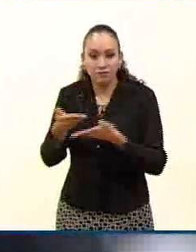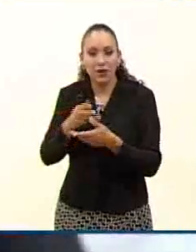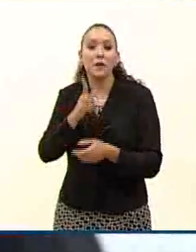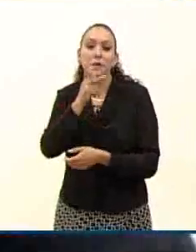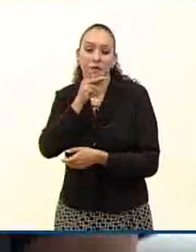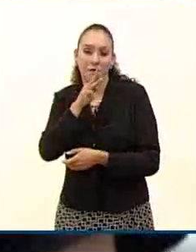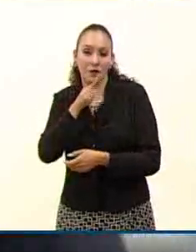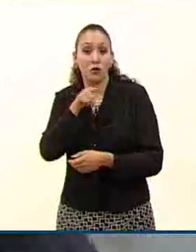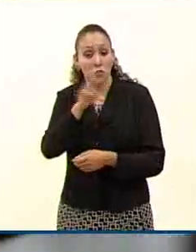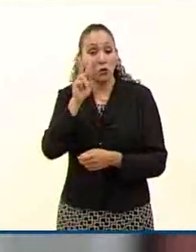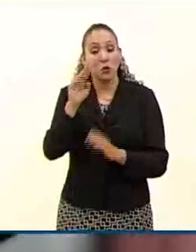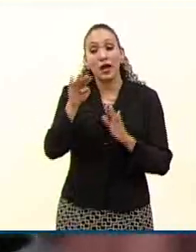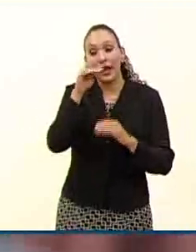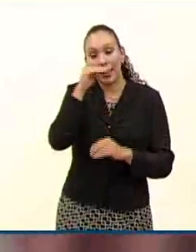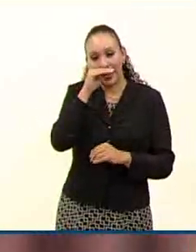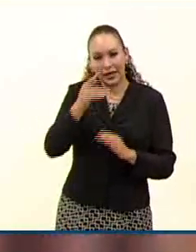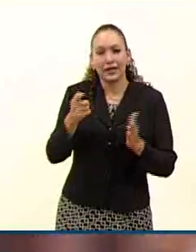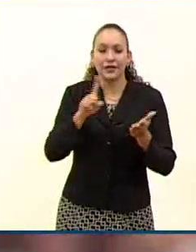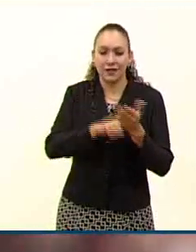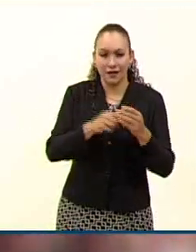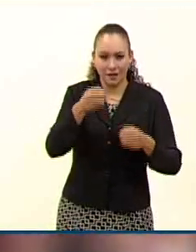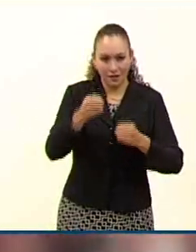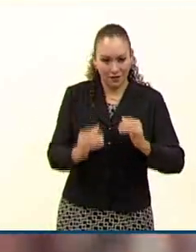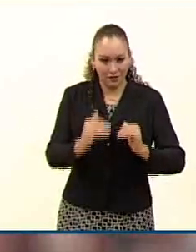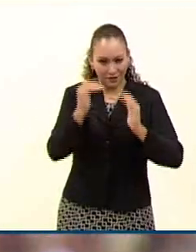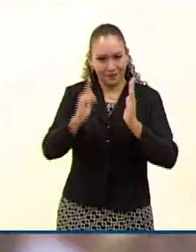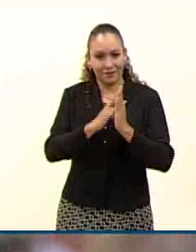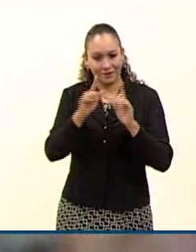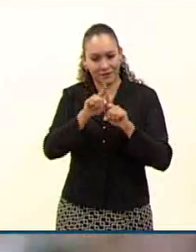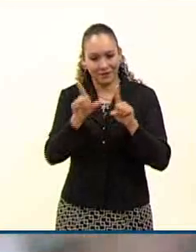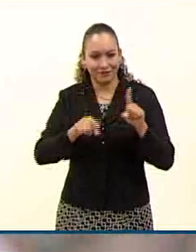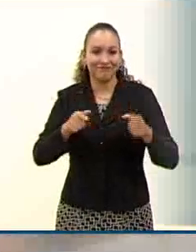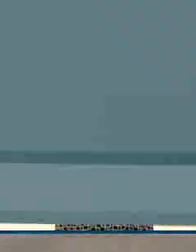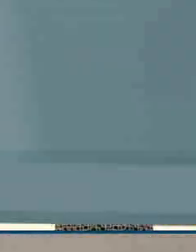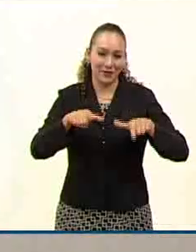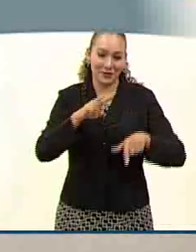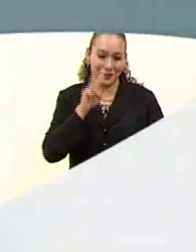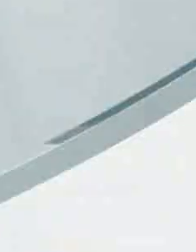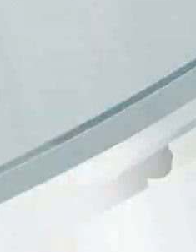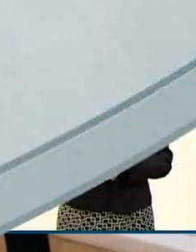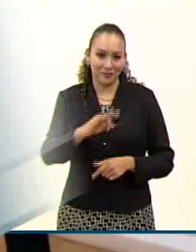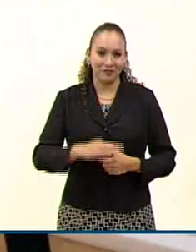encontrarlo de manera gratuita en el sitio web de la Suprema Corte.